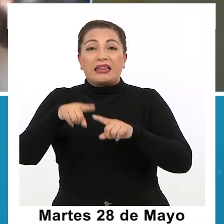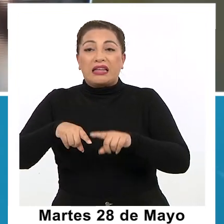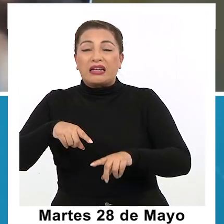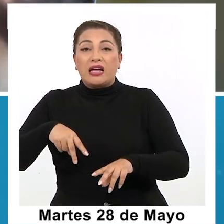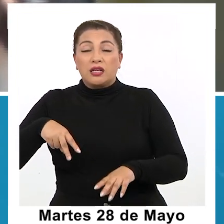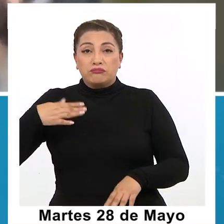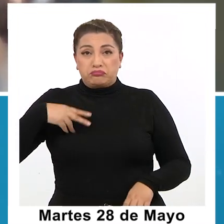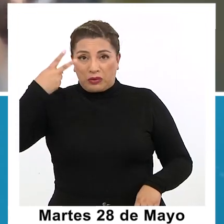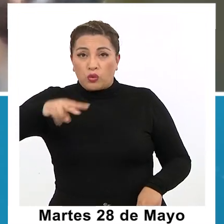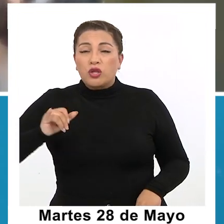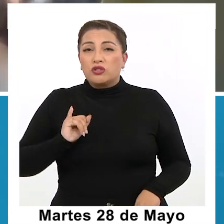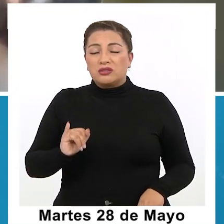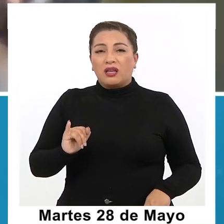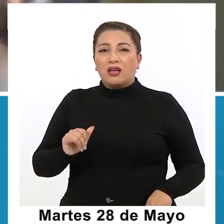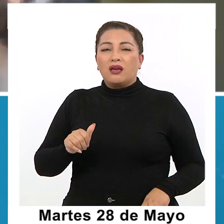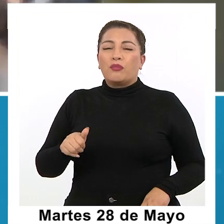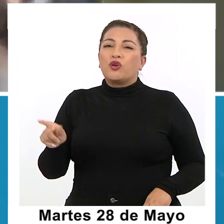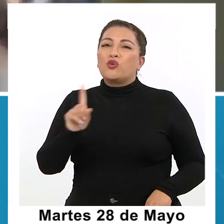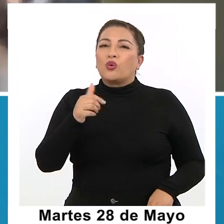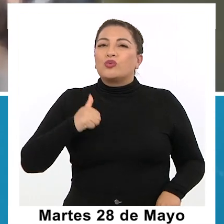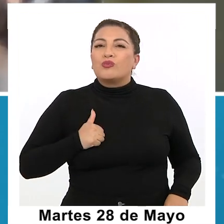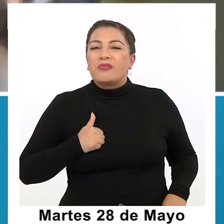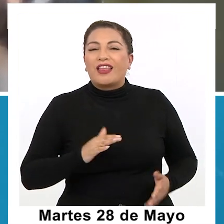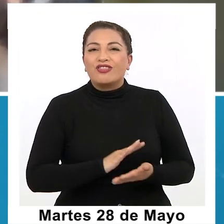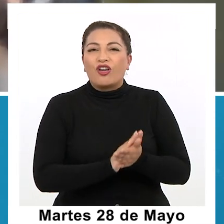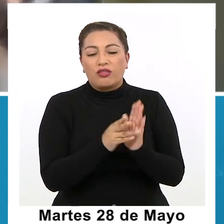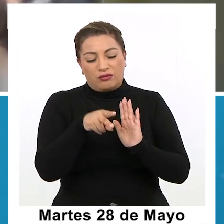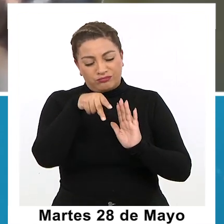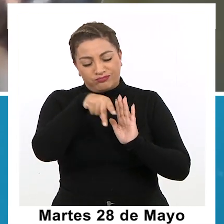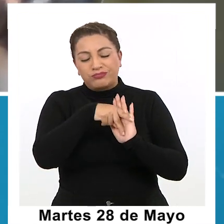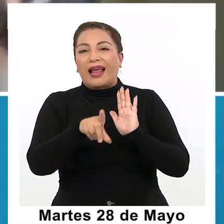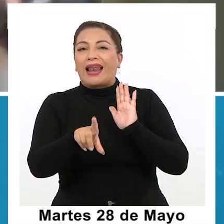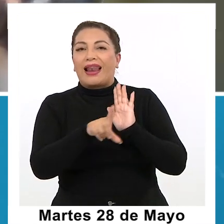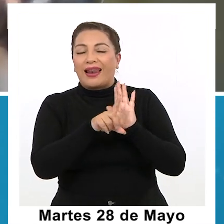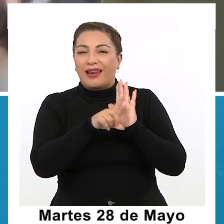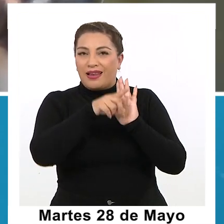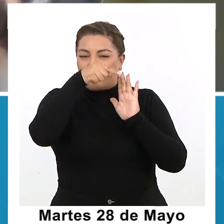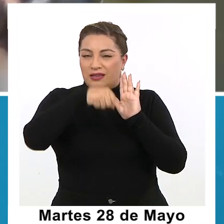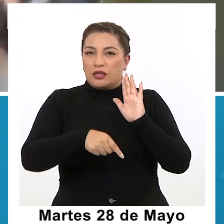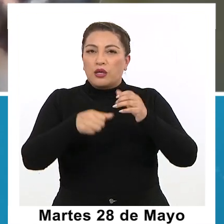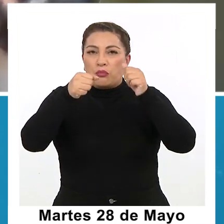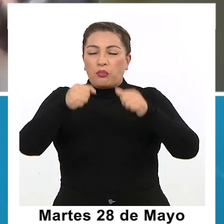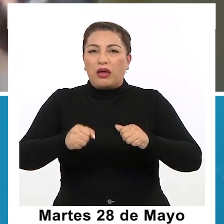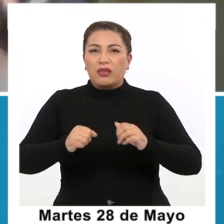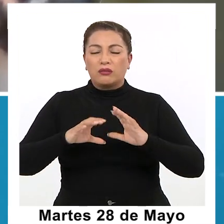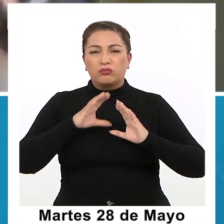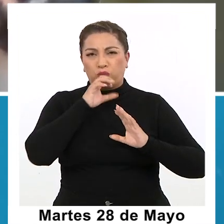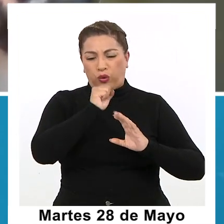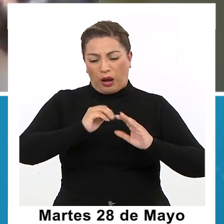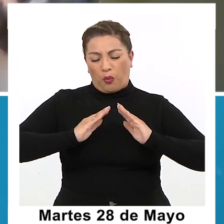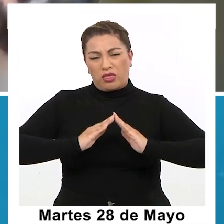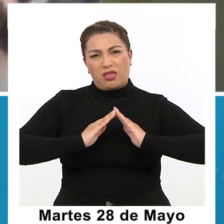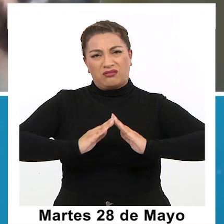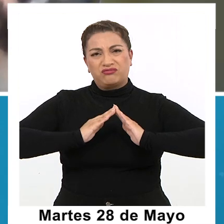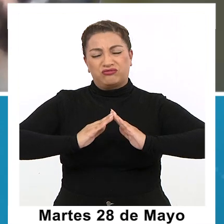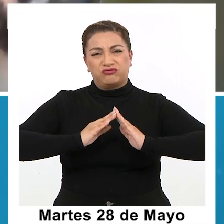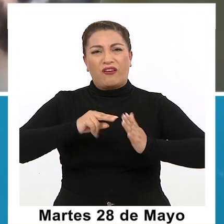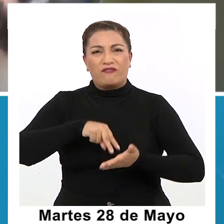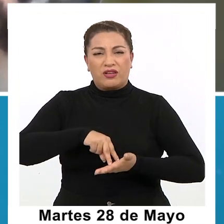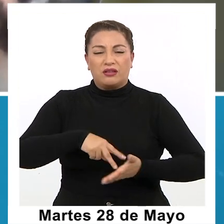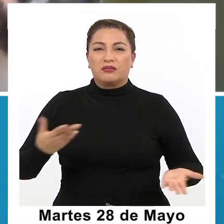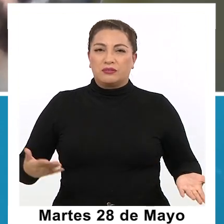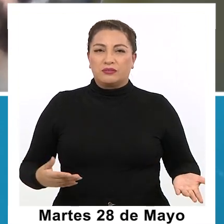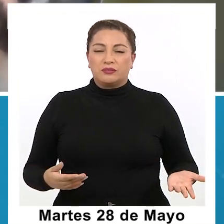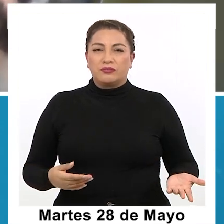cumplen con las normas urbanísticas, con las condiciones básicas estructurales para que pueda resistir un terremoto como el que tuvimos el 2014,